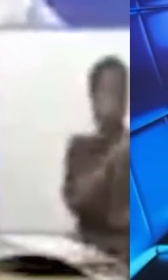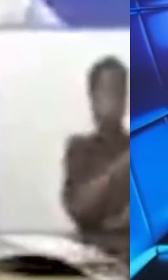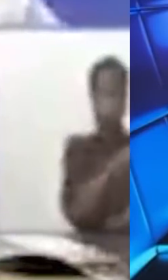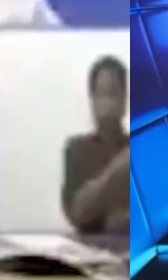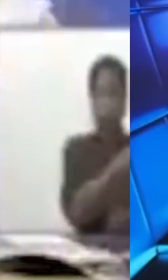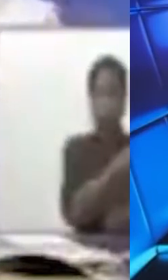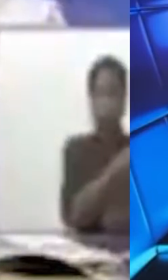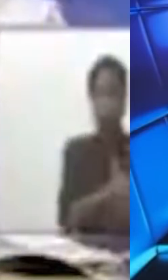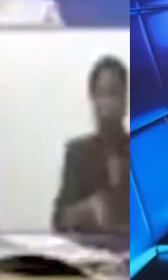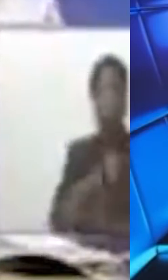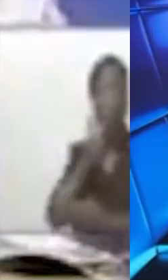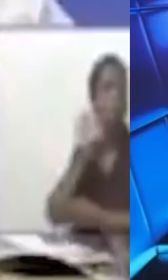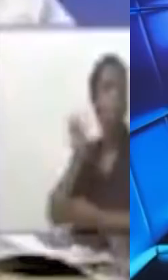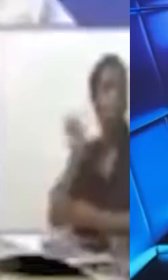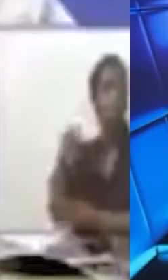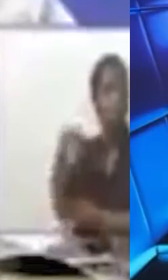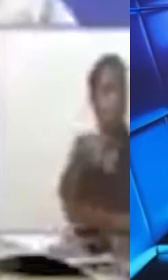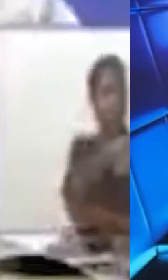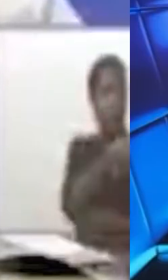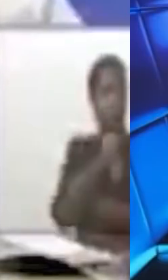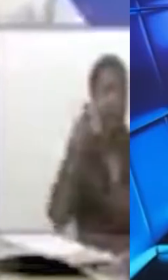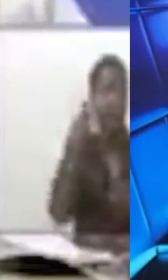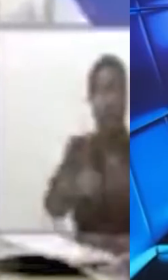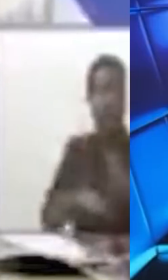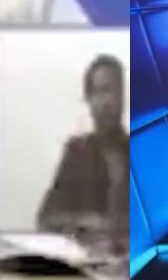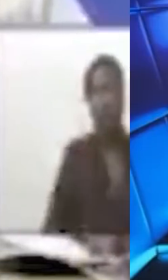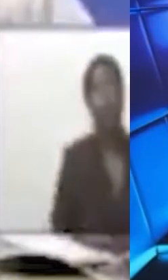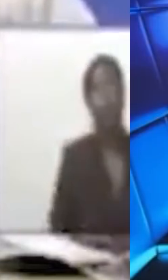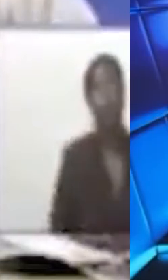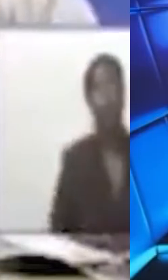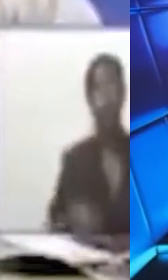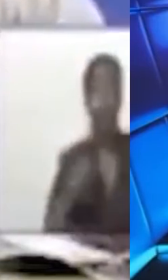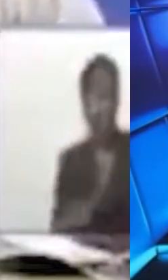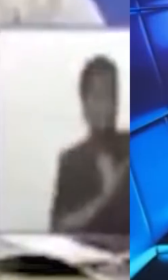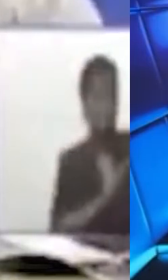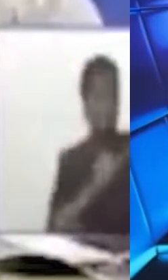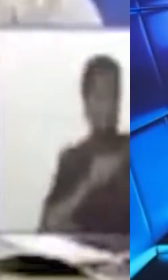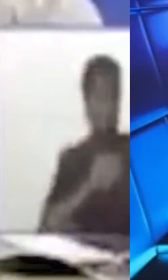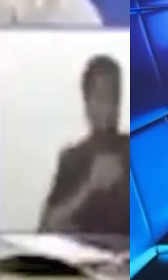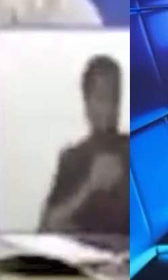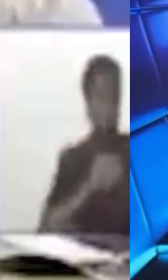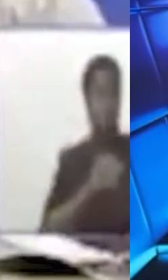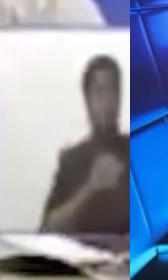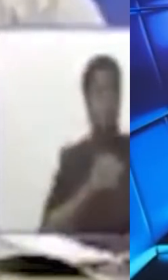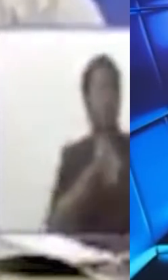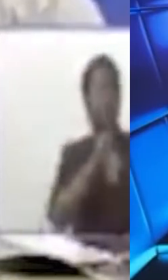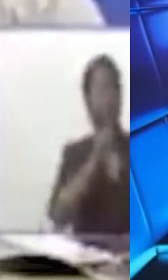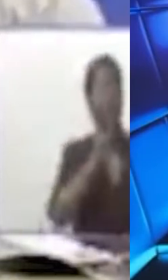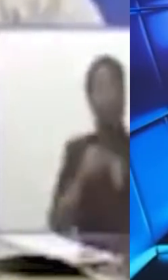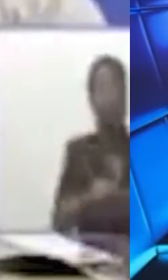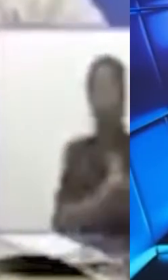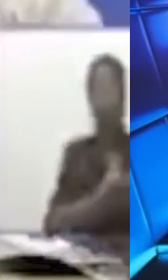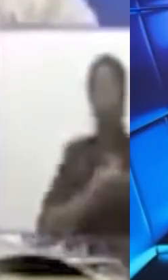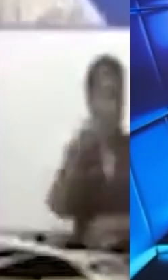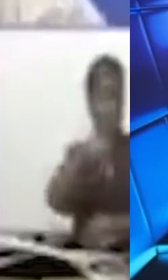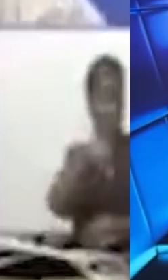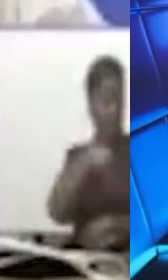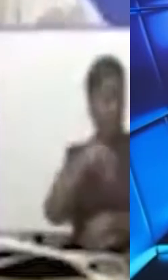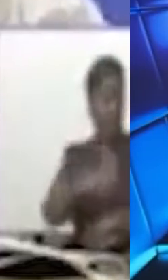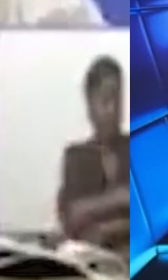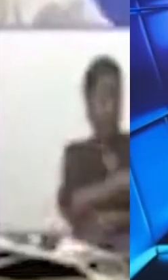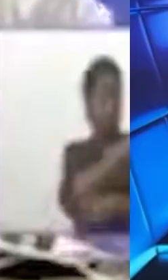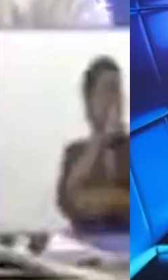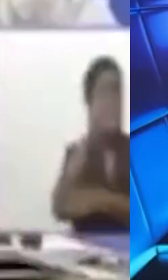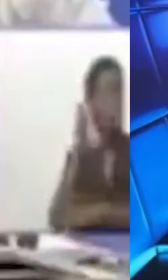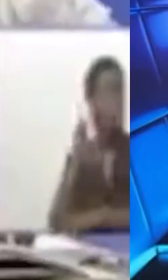el resto de la provincia, por lo cual la provincia, nosotros trabajamos sobre la base de 12 servicios fúnebres en el día. El